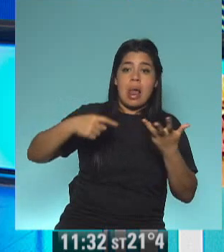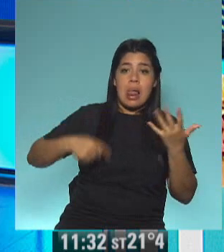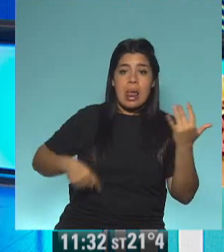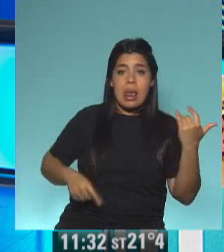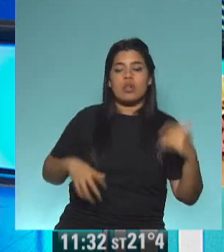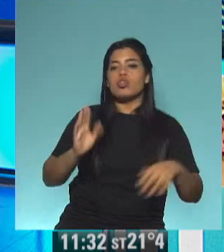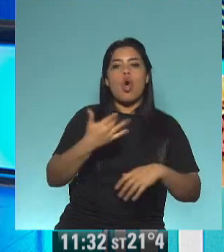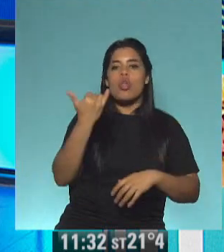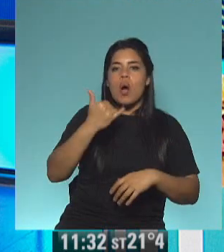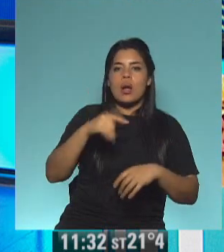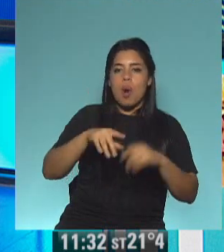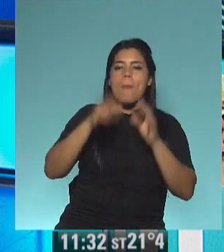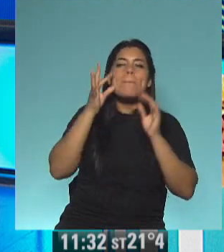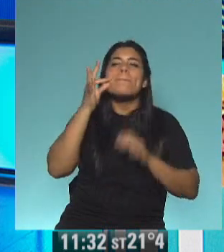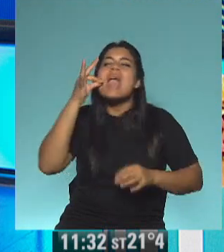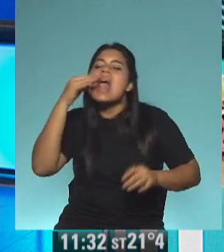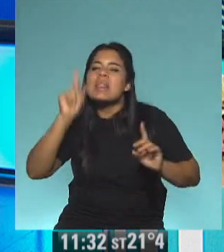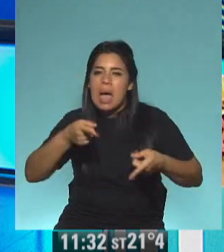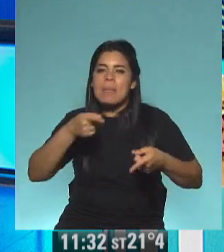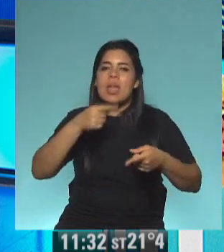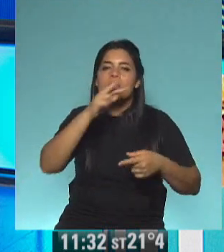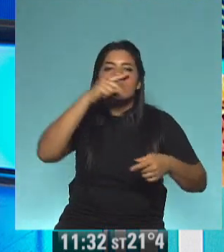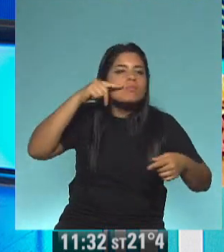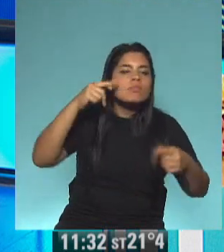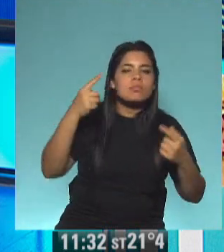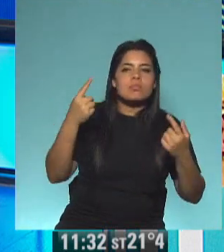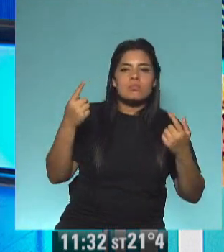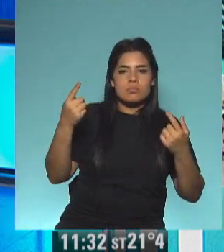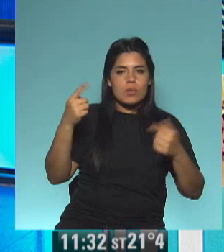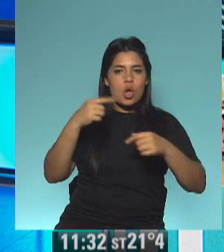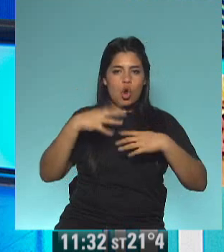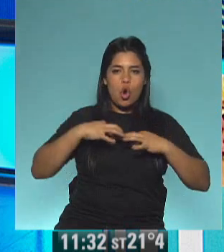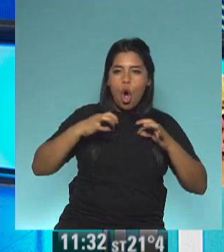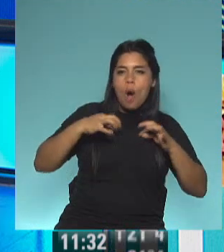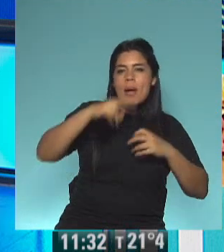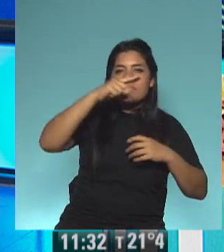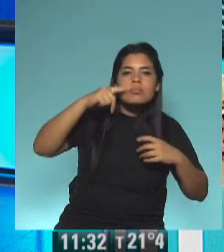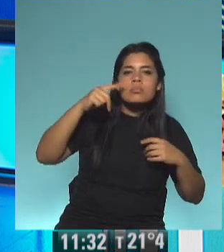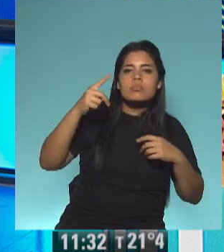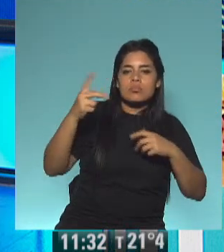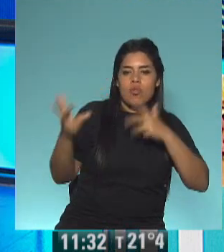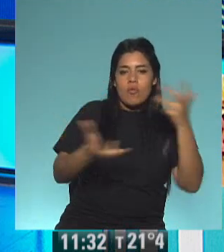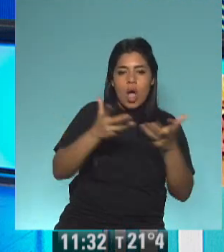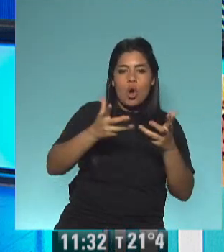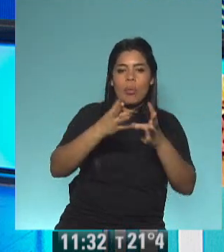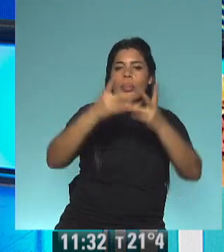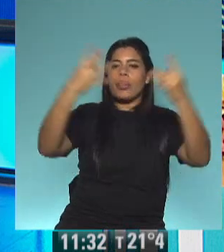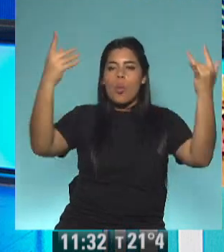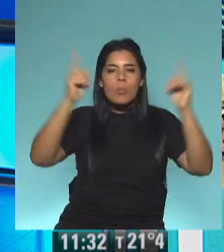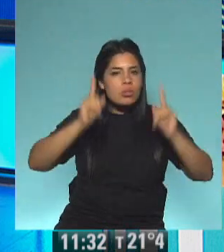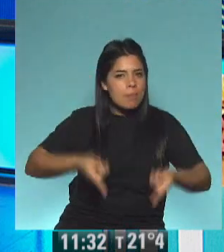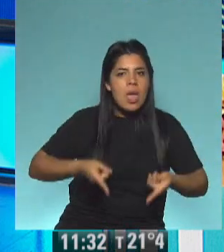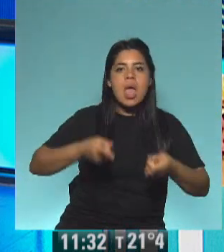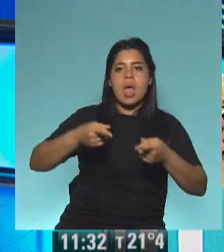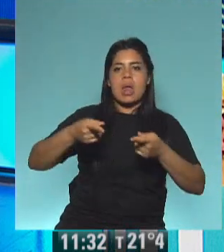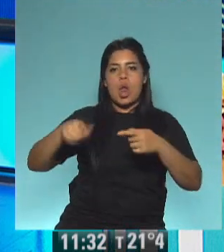La piel tiene un olor. Exacto, la ropa, el, no sé, el humo, los materiales, el olor a plástico, el olor a